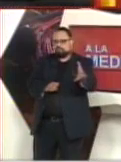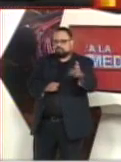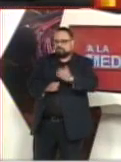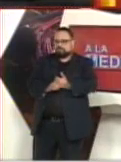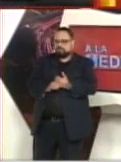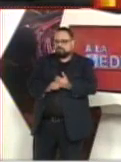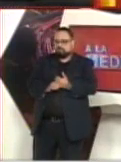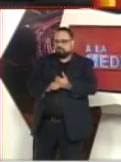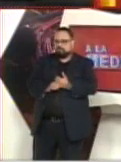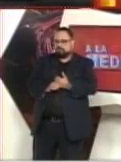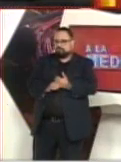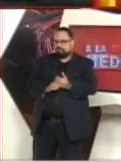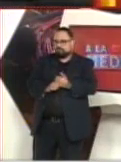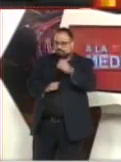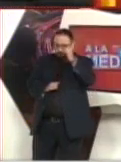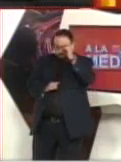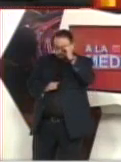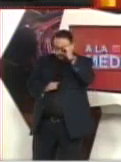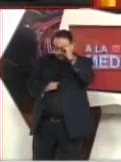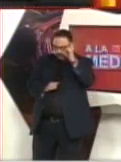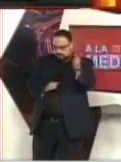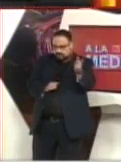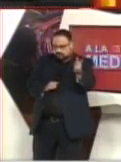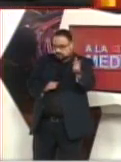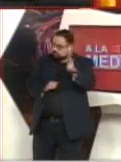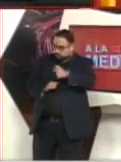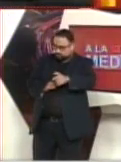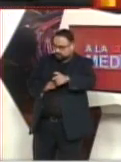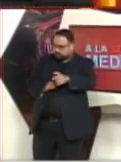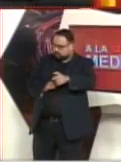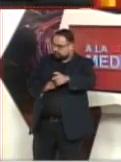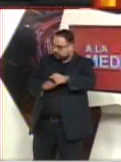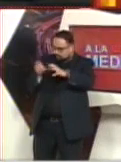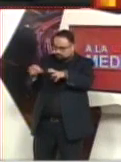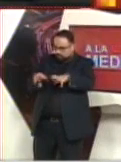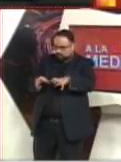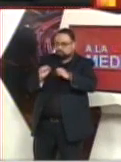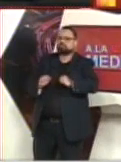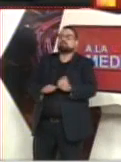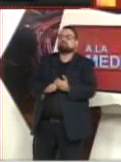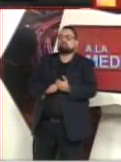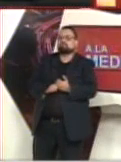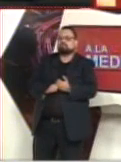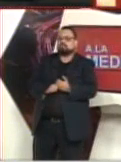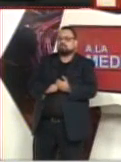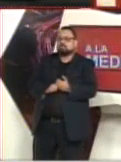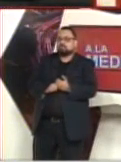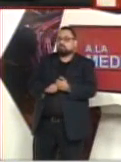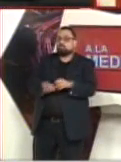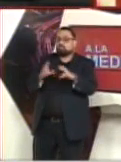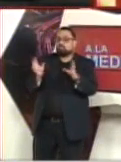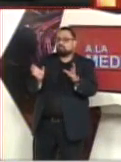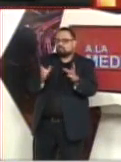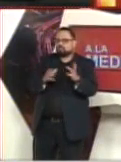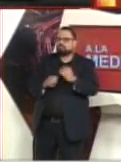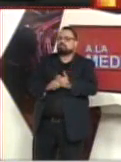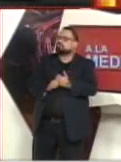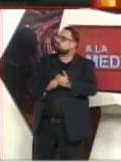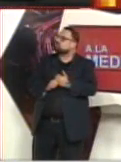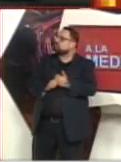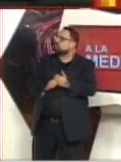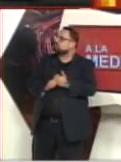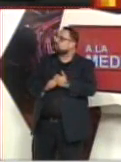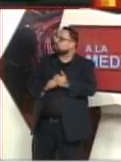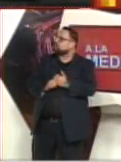una de las materias que imparte en la universidad es se llama sociología guatemalteca problemas sociales de guatemala y cuando investigamos y